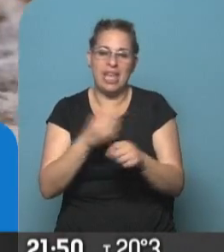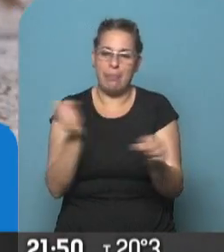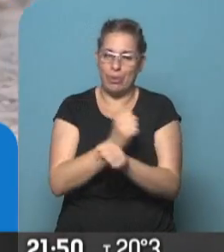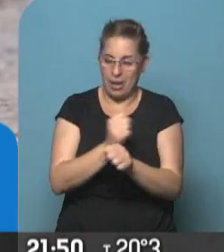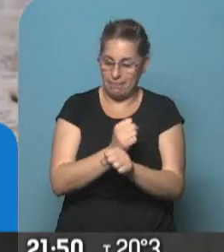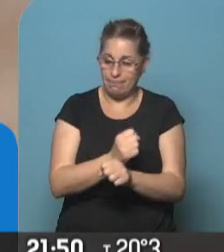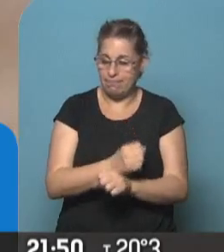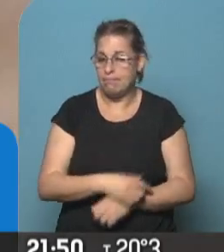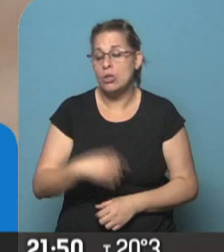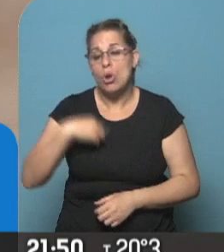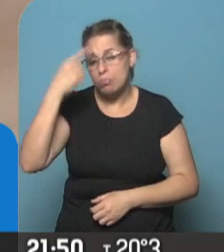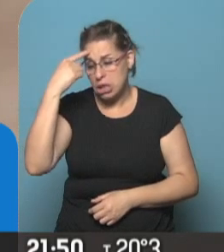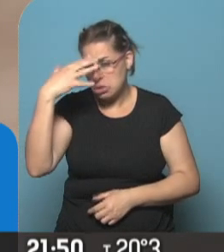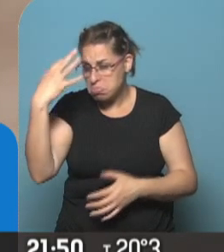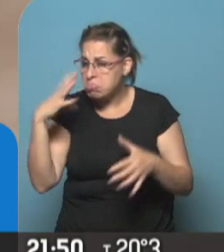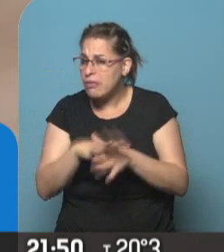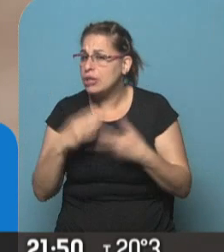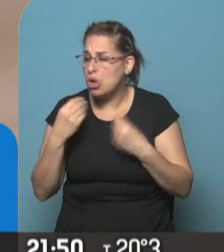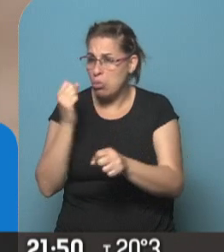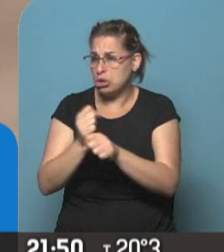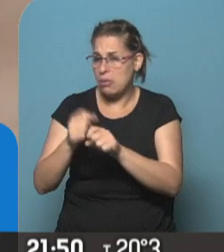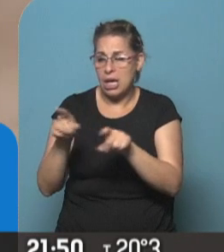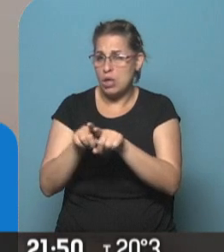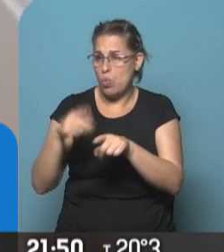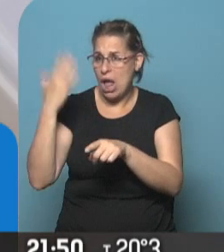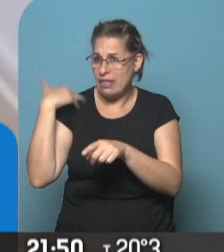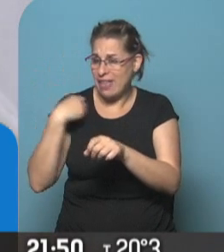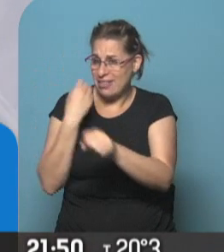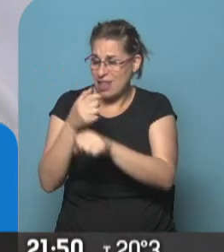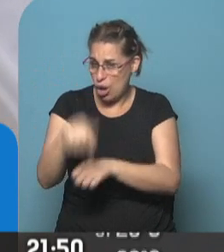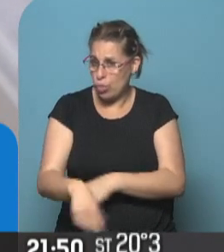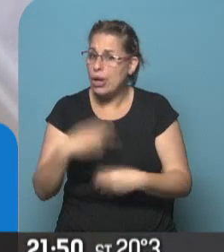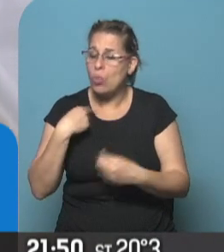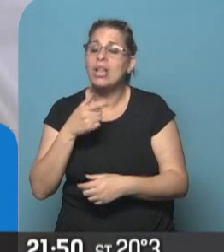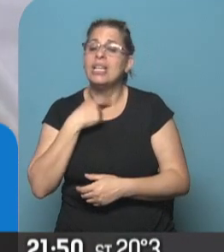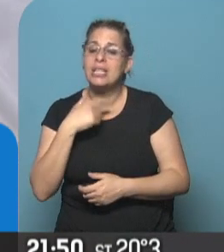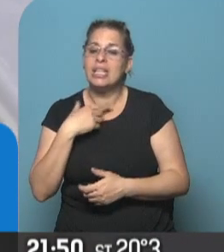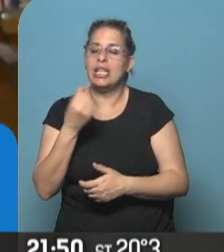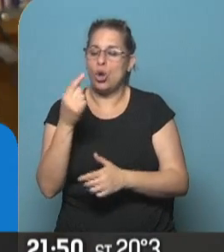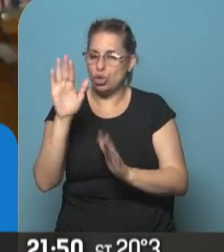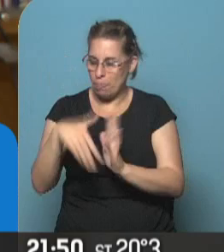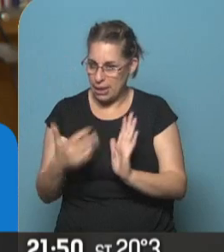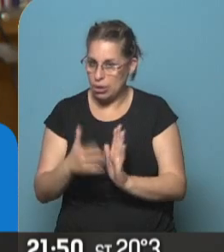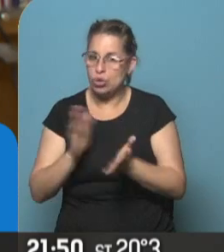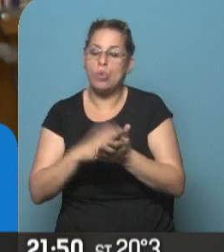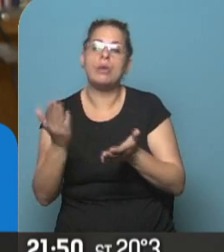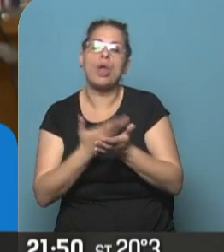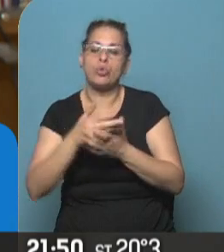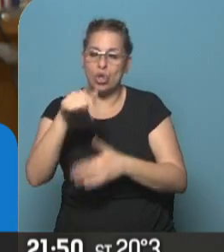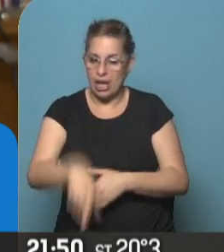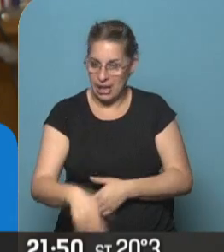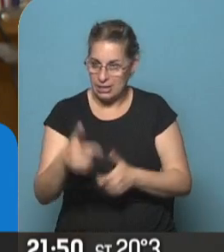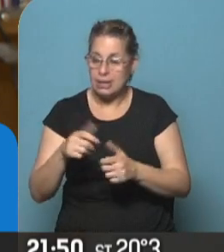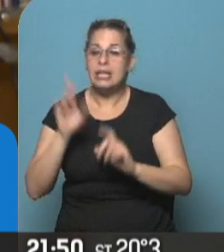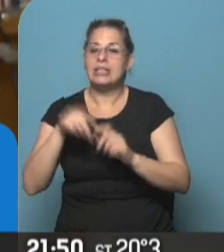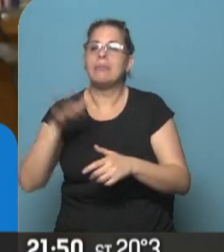lo ideal sería trabajar en la línea que se viene trabajando hasta ahora que es en buscar la reducción de los costos de la producción local y